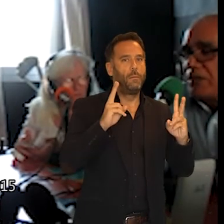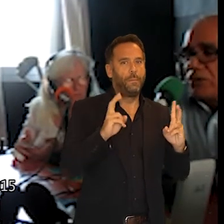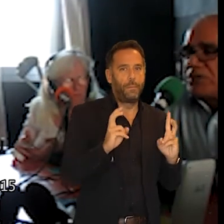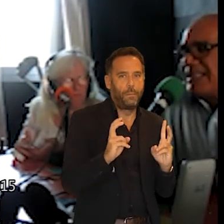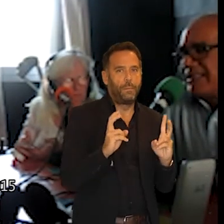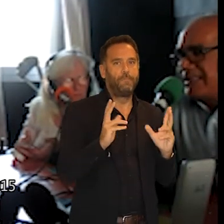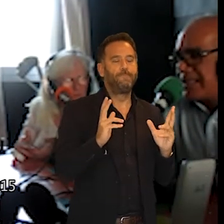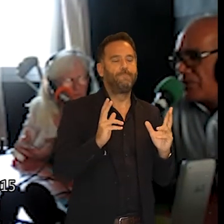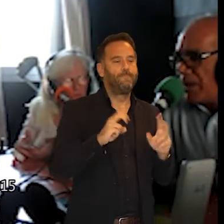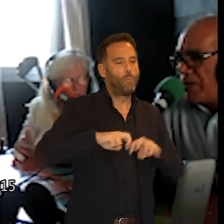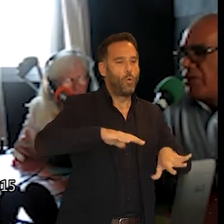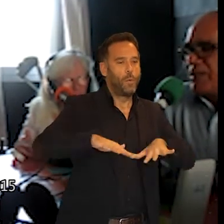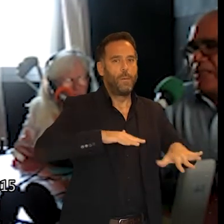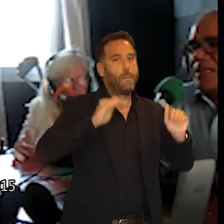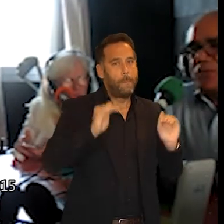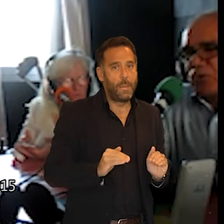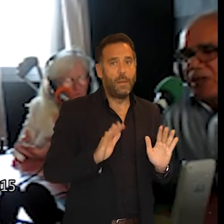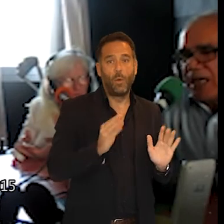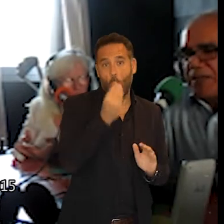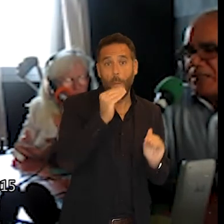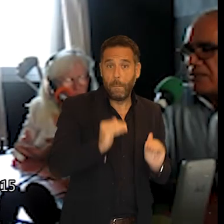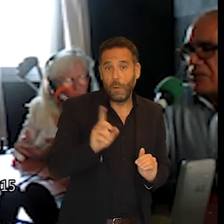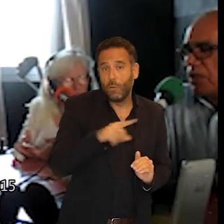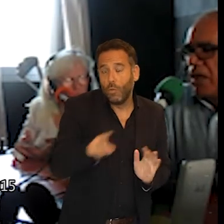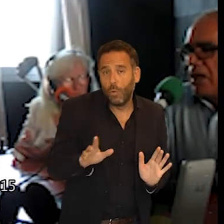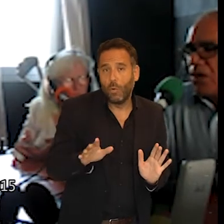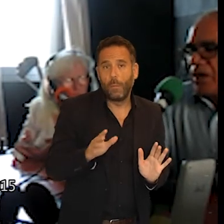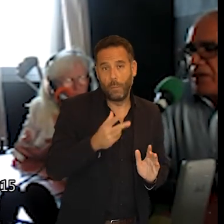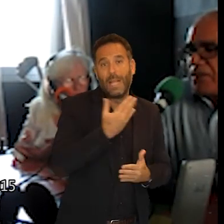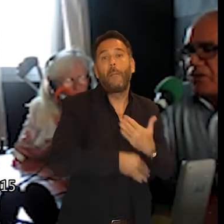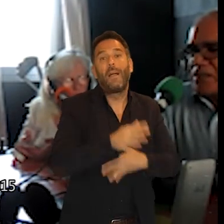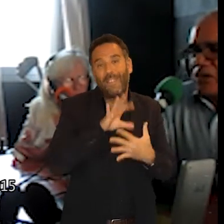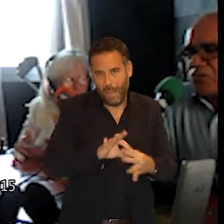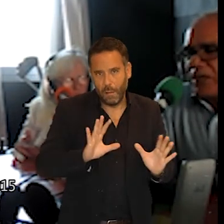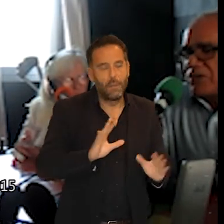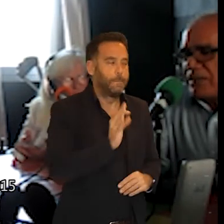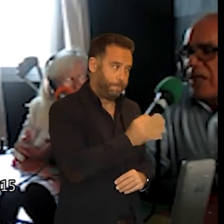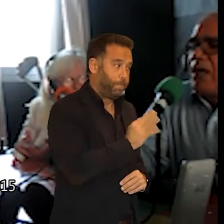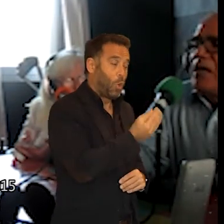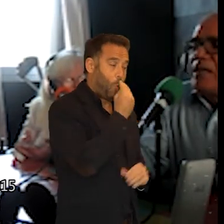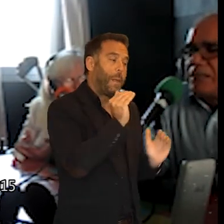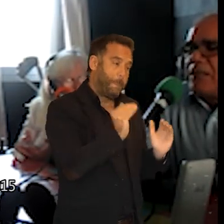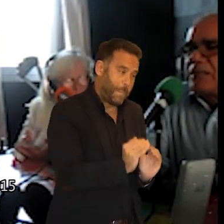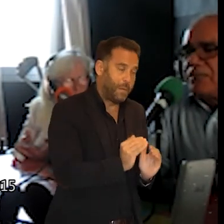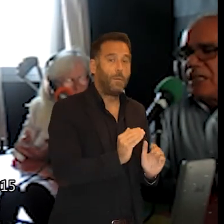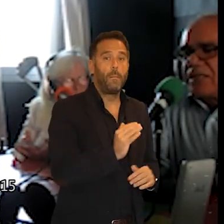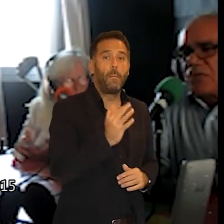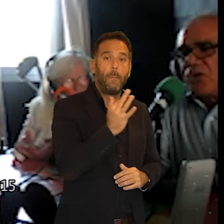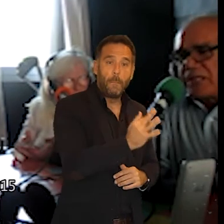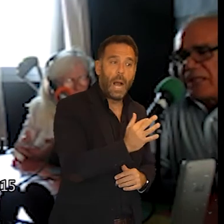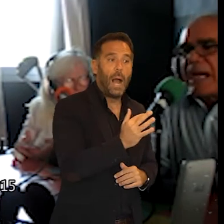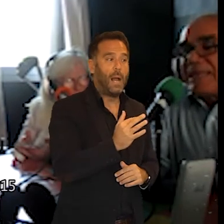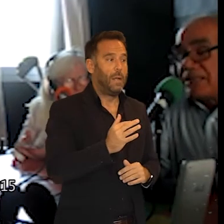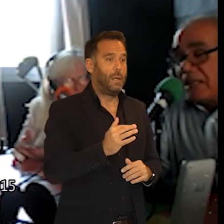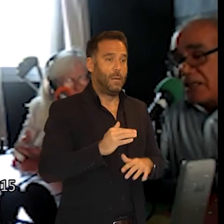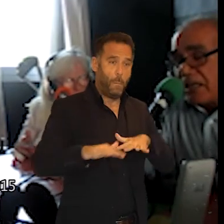no vas a quemar esas calorías, ¿no creéis? Bueno, se come un poco menos, pero se tiene que gastar